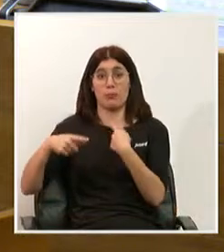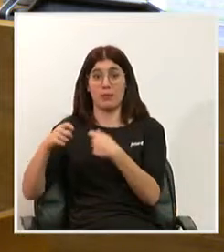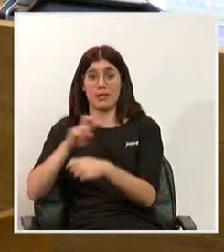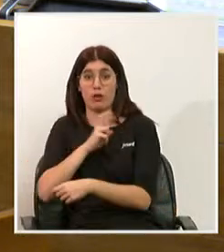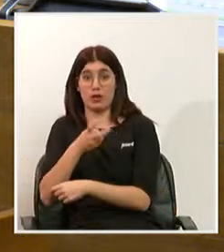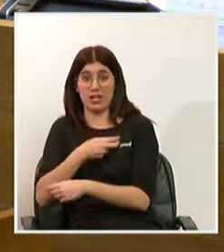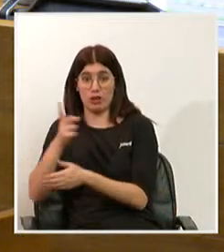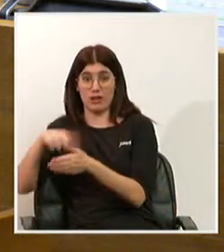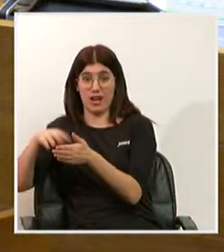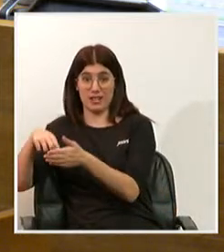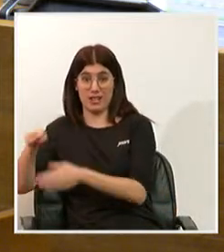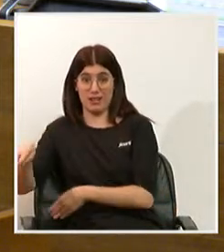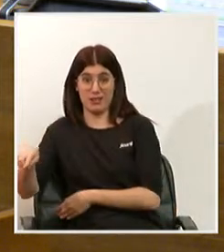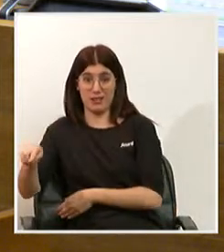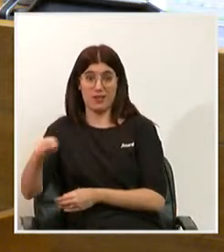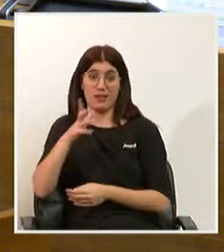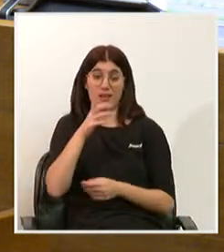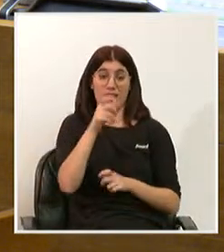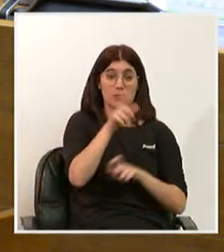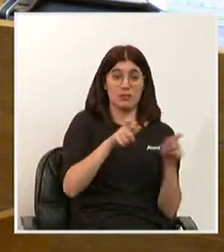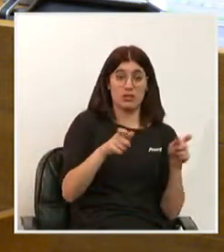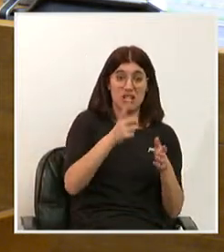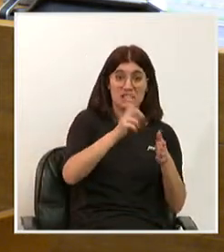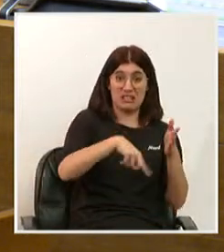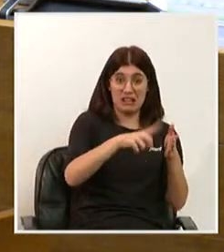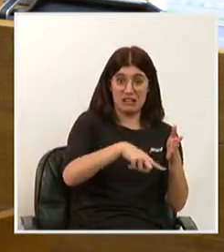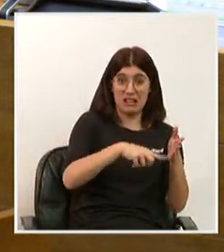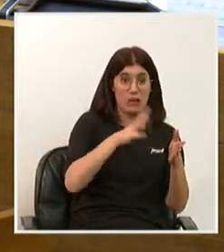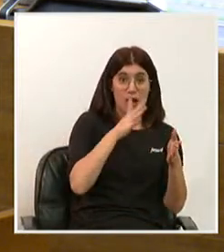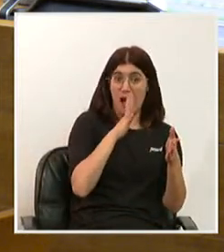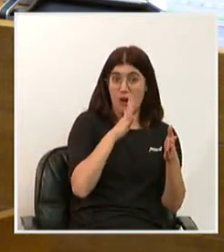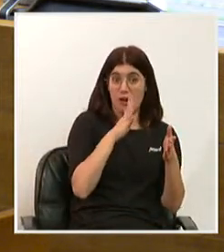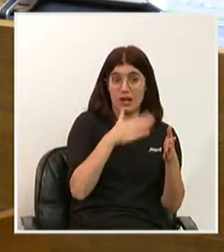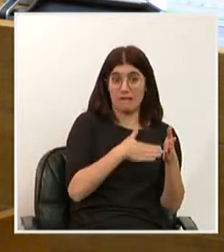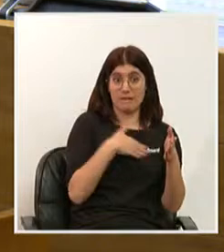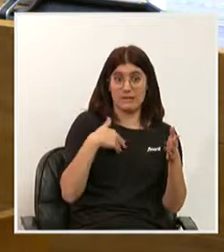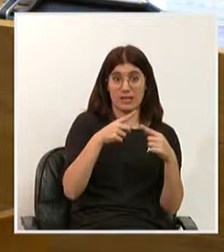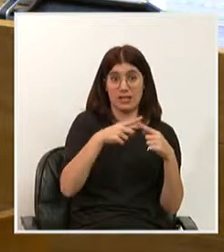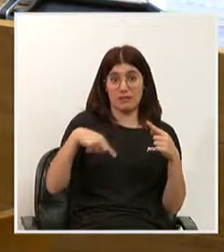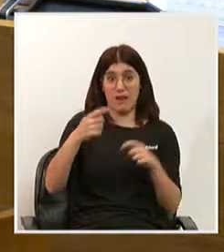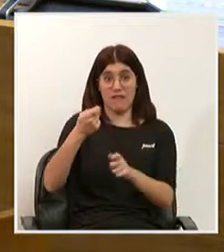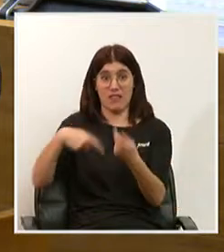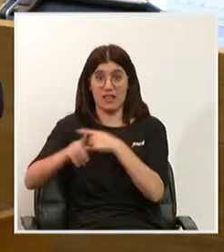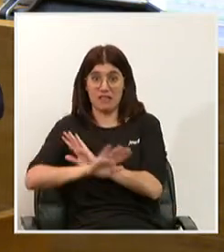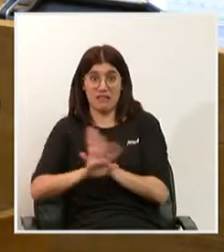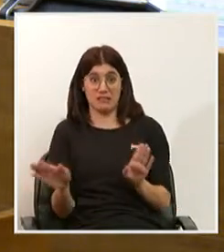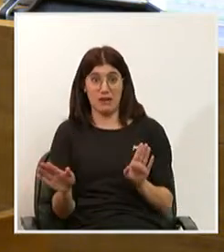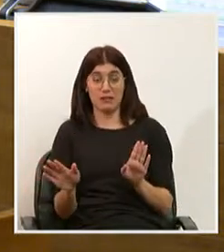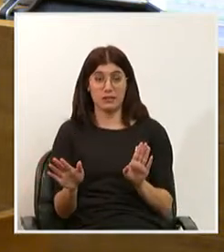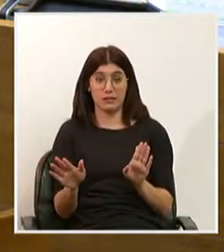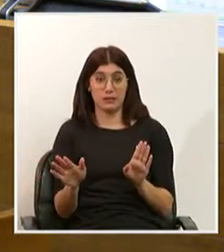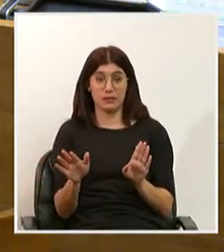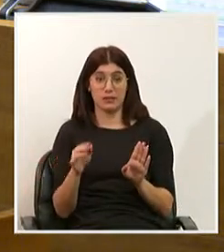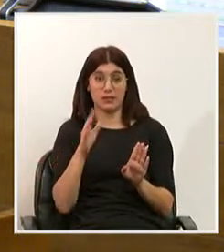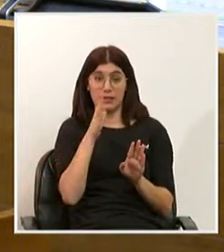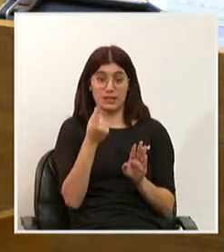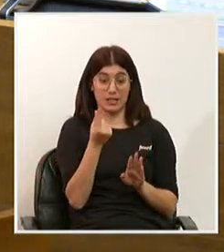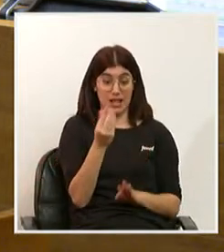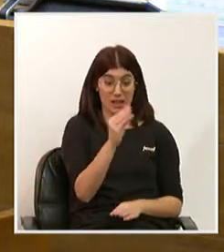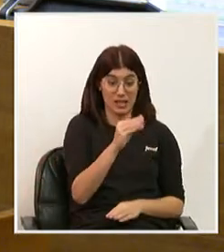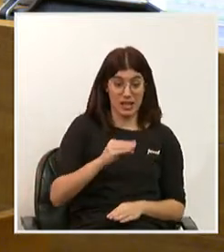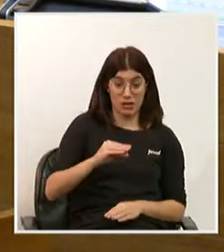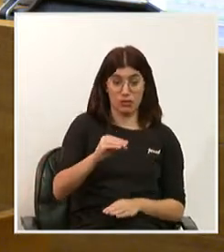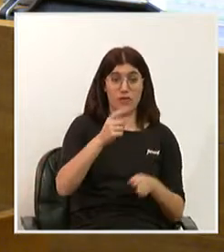alquiler gente que se dedicaba a alquilar ahora pretende dedicarse a vender viviendas y se ha desviado parte del